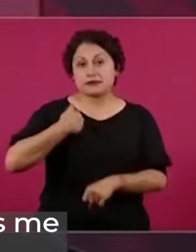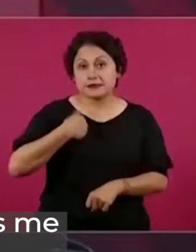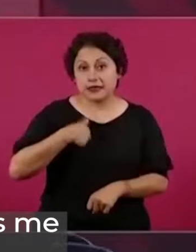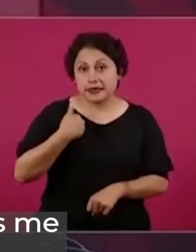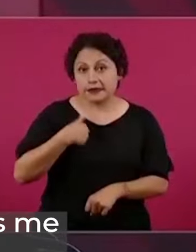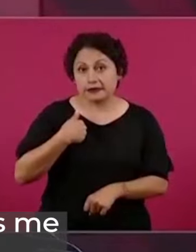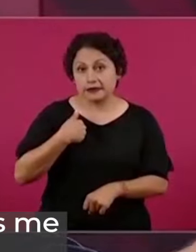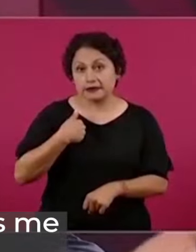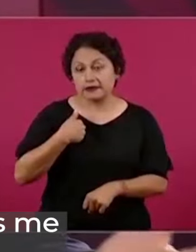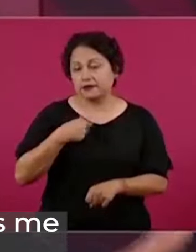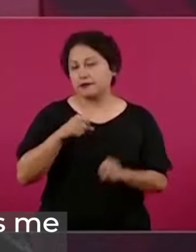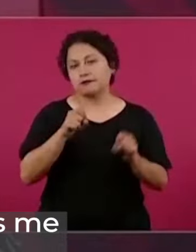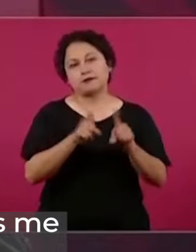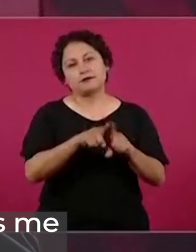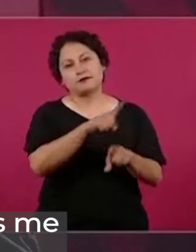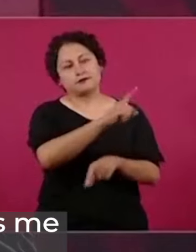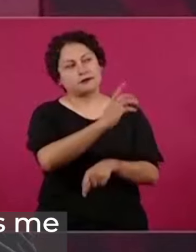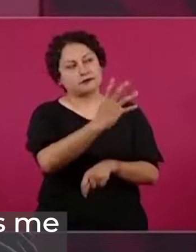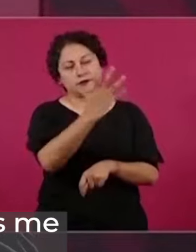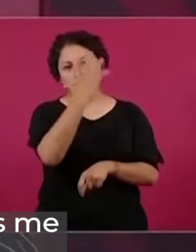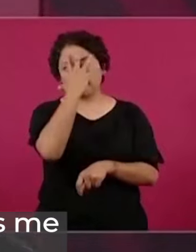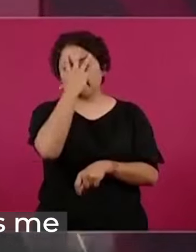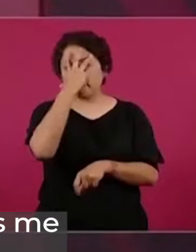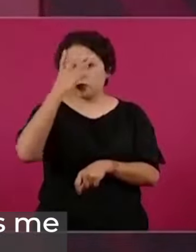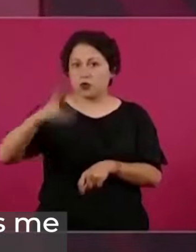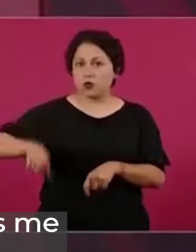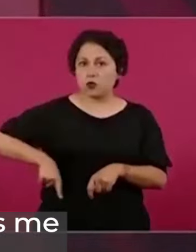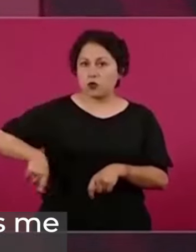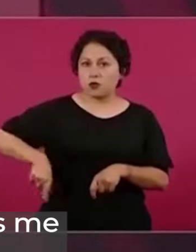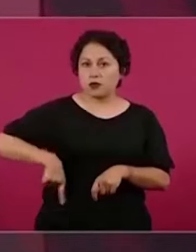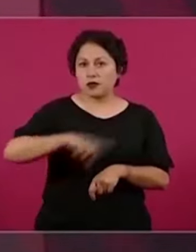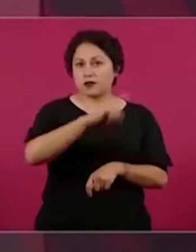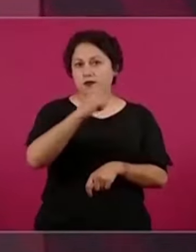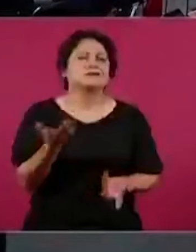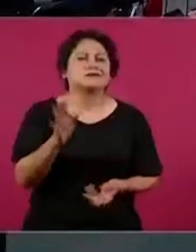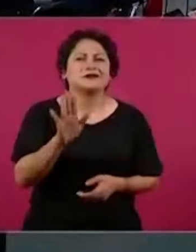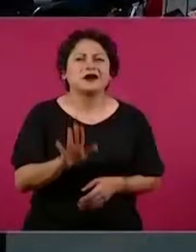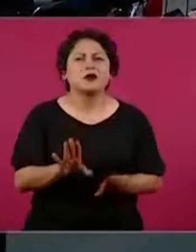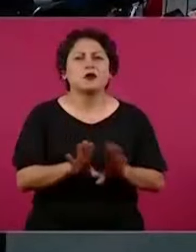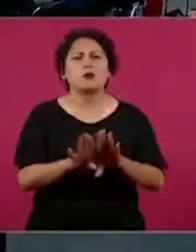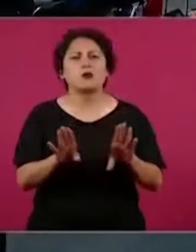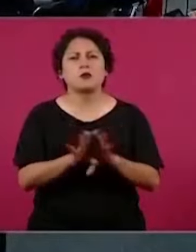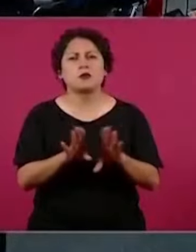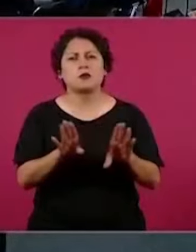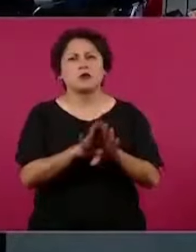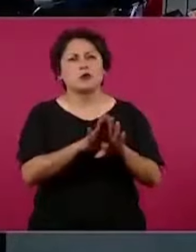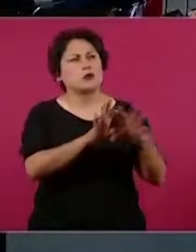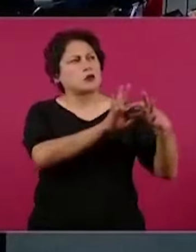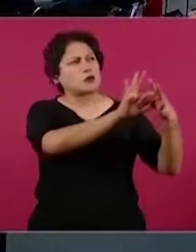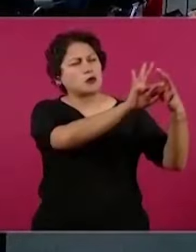todo respeto al gobierno de Canadá parece estado